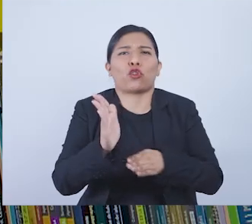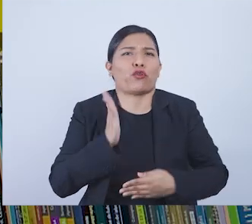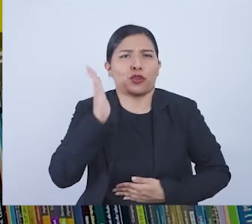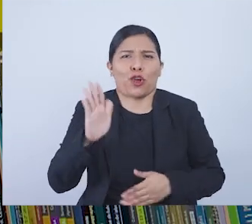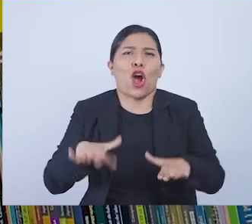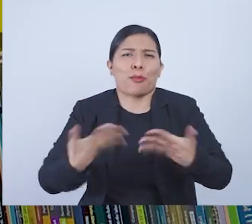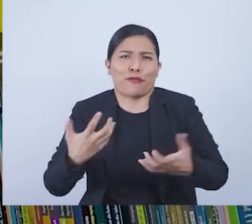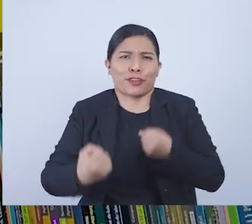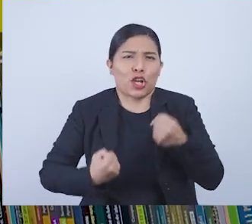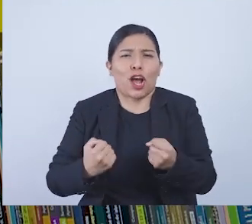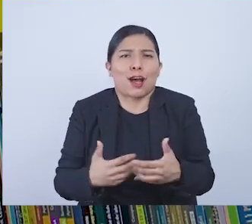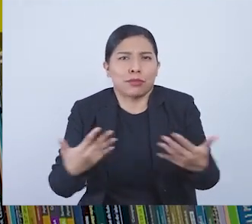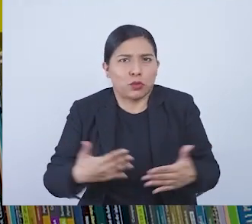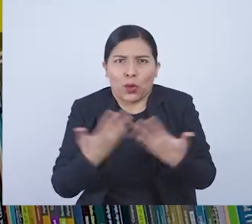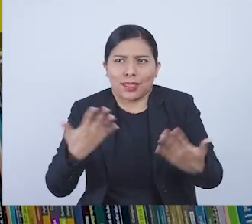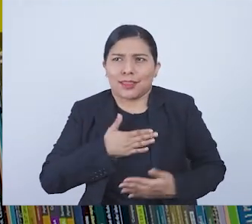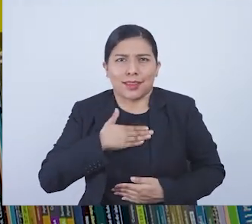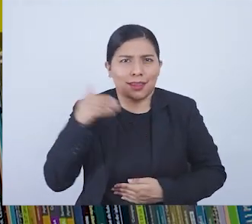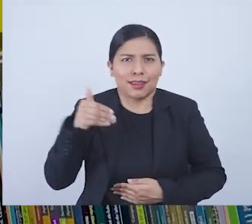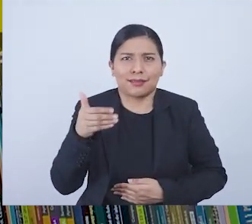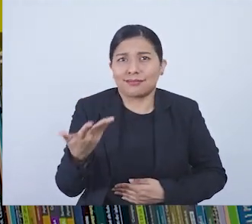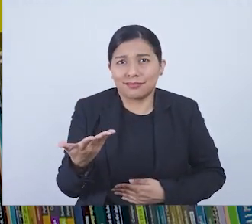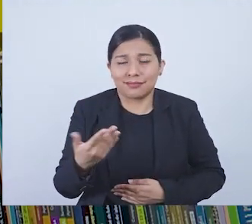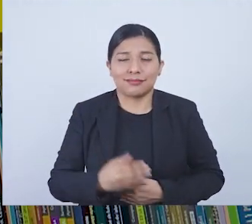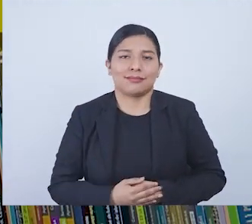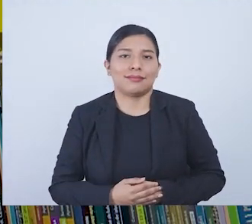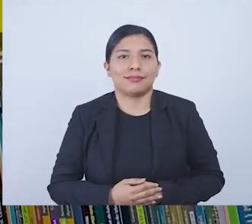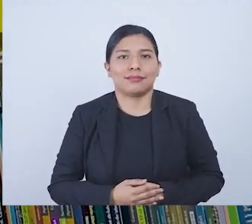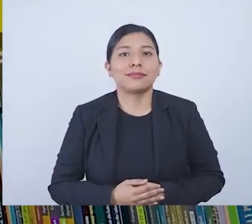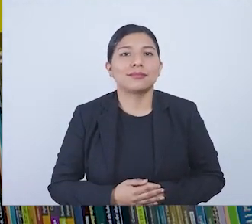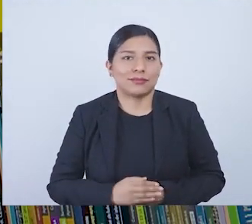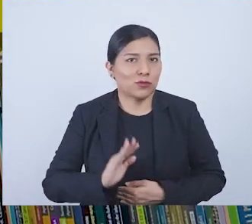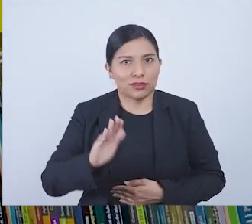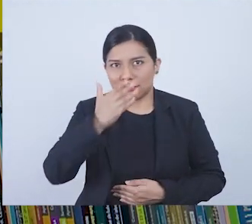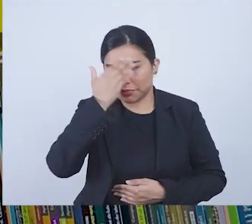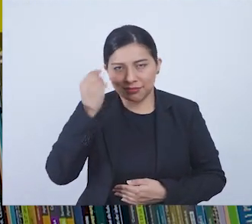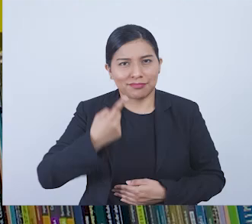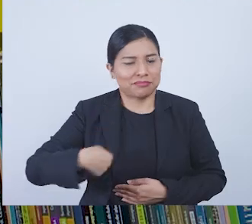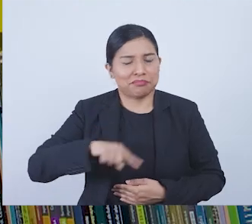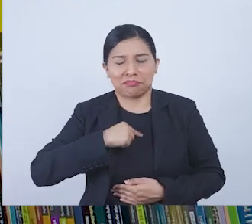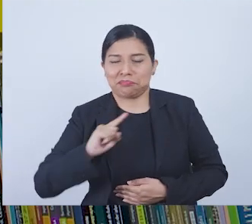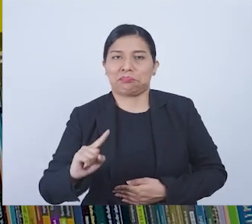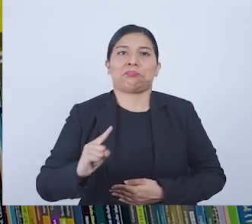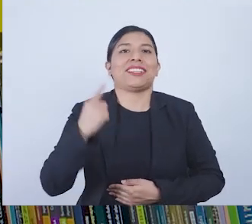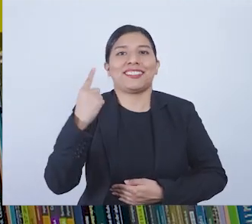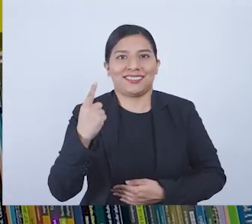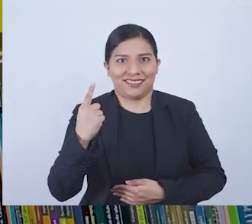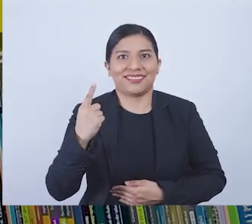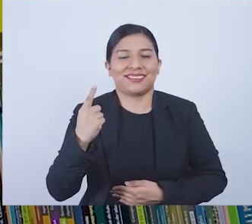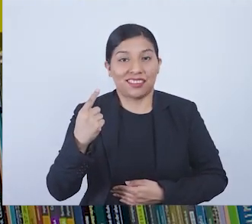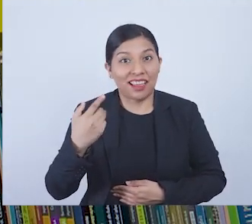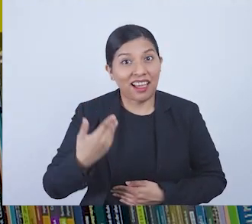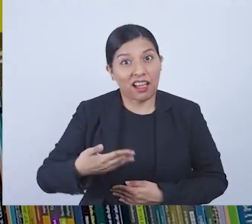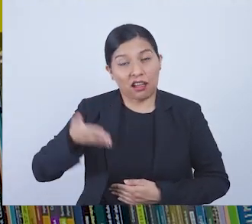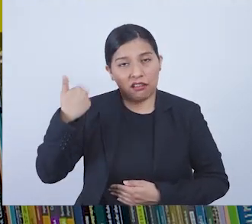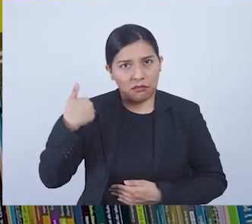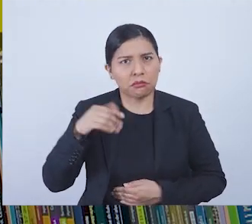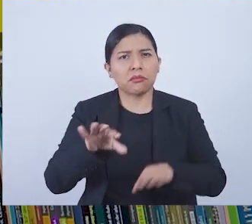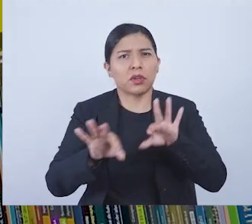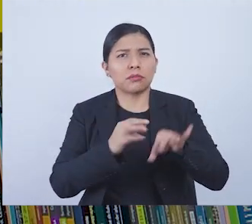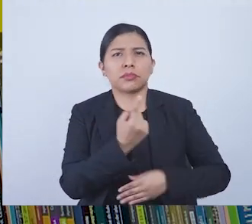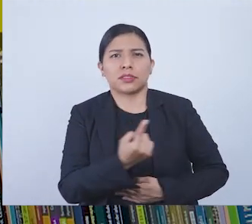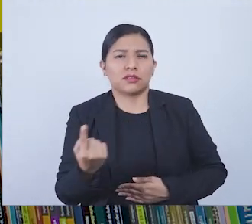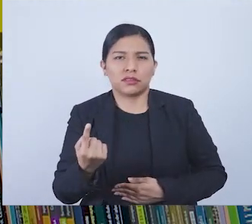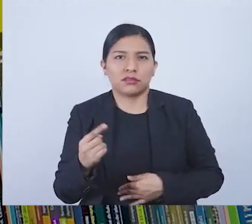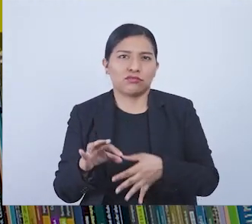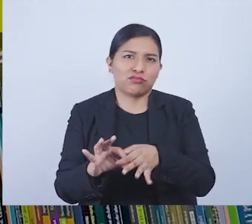Pero no, de los orígenes no podemos ignorar que nosotros fuimos los primeros. Ya había gente trabajando en educación física coordinada